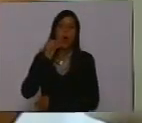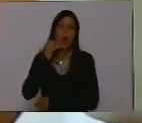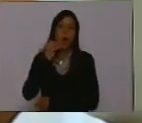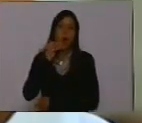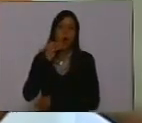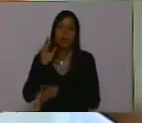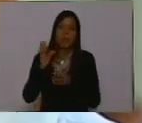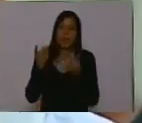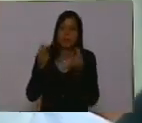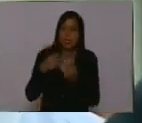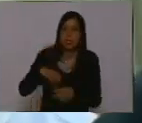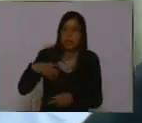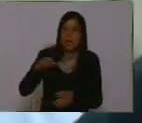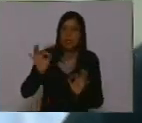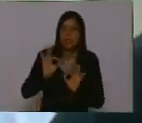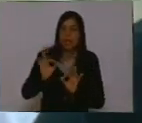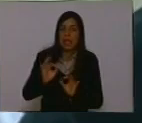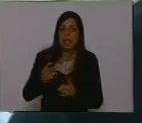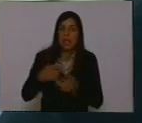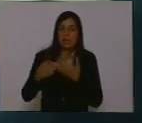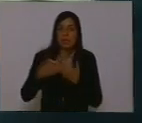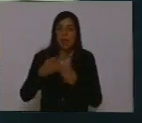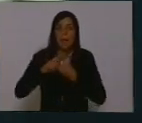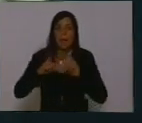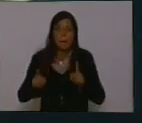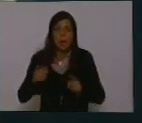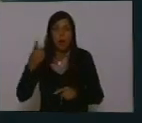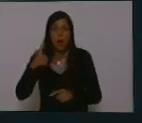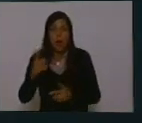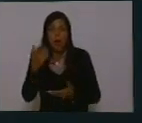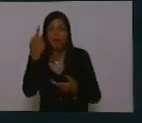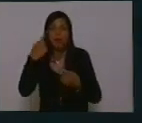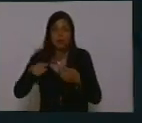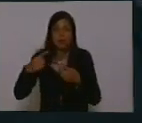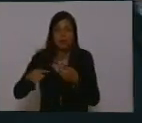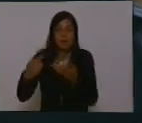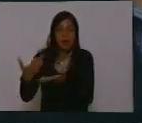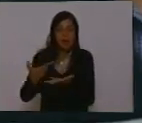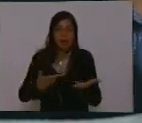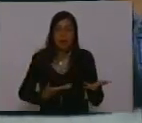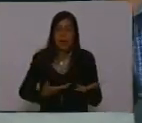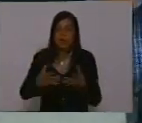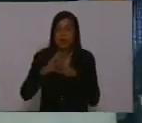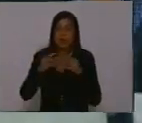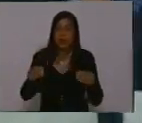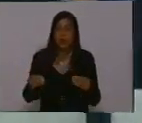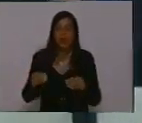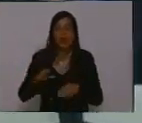pero todo lo poseía. Nada tenía, pero todo lo poseía.